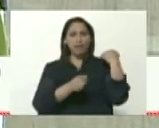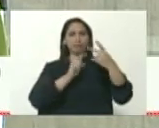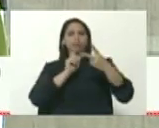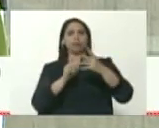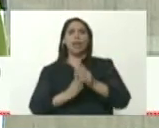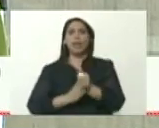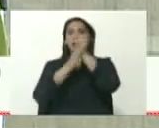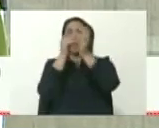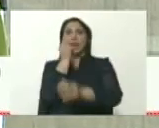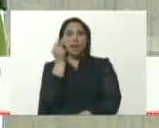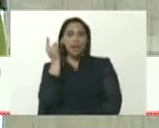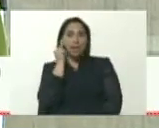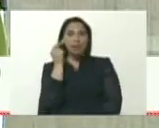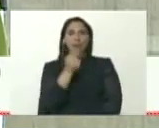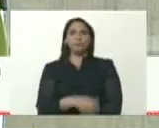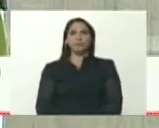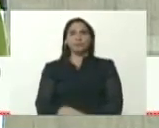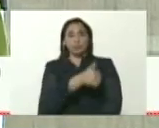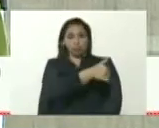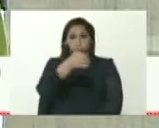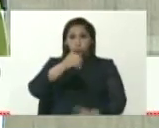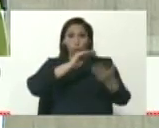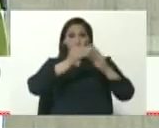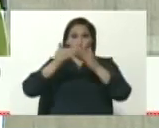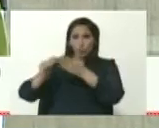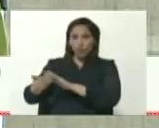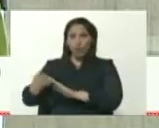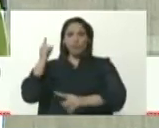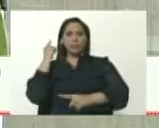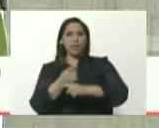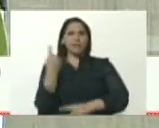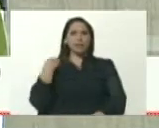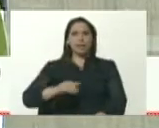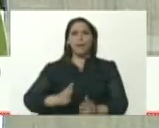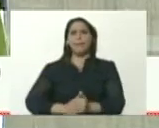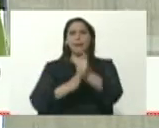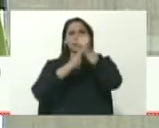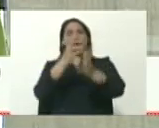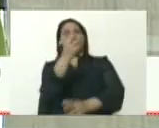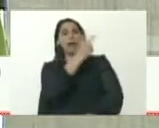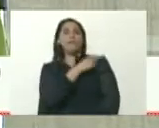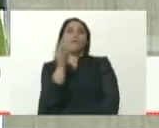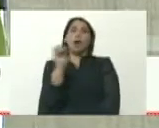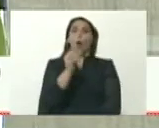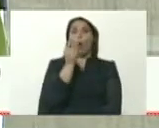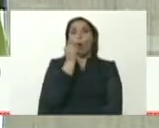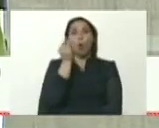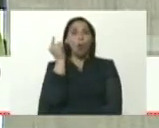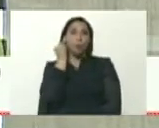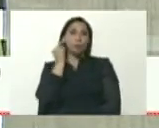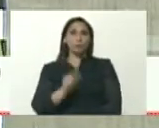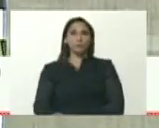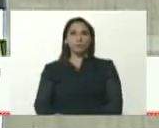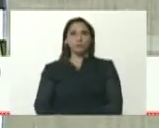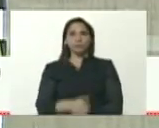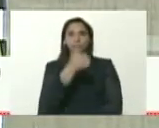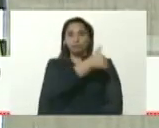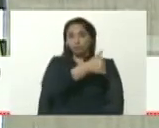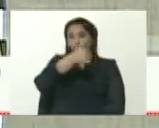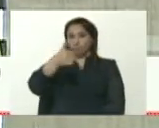o lideresa por comunidad. Y debe tener un líder jefe o una lideresa jefa por